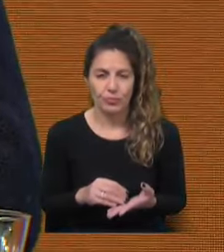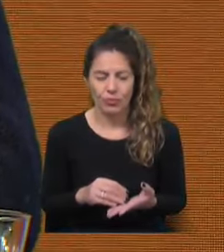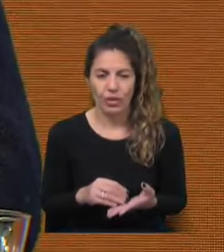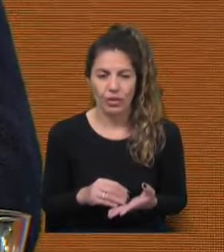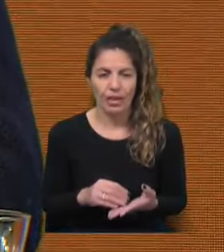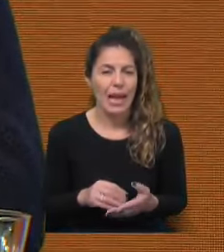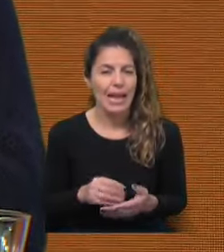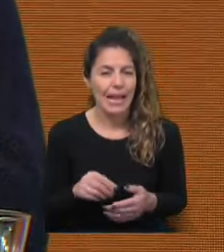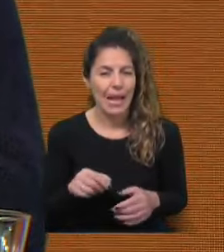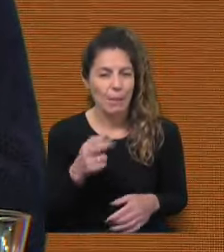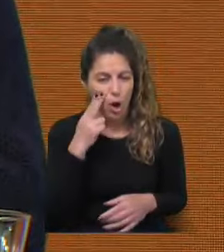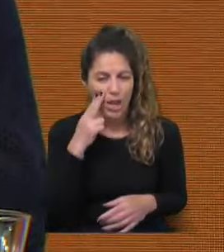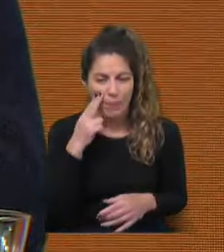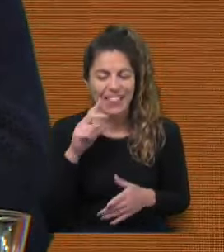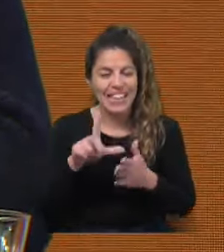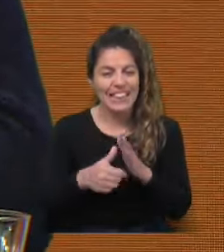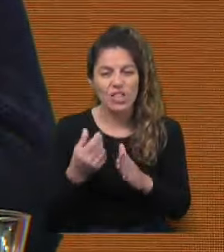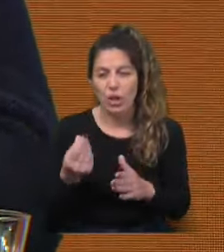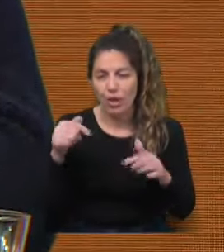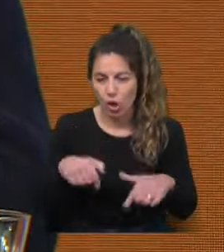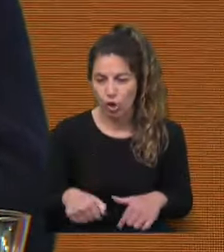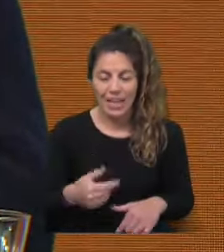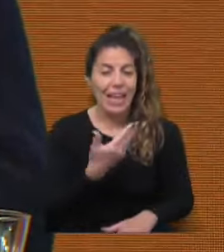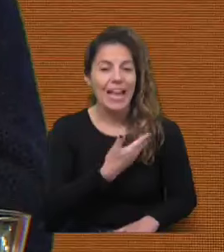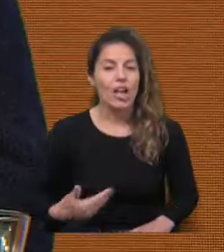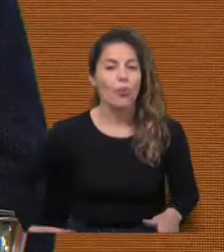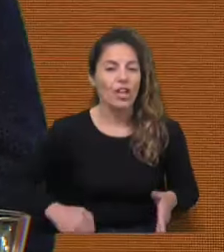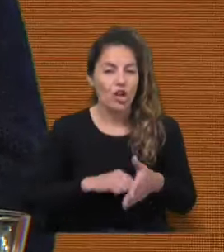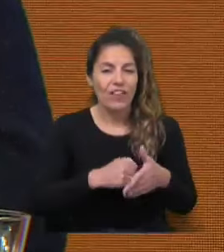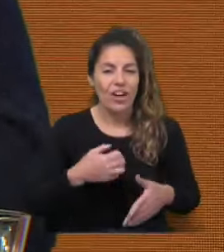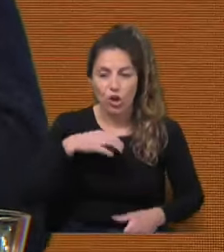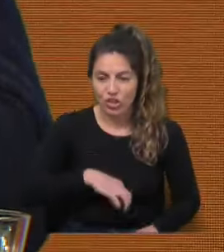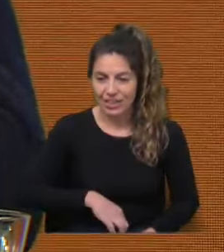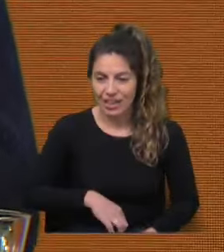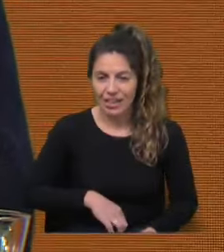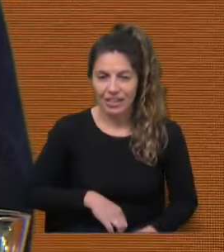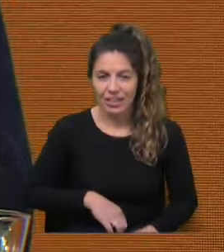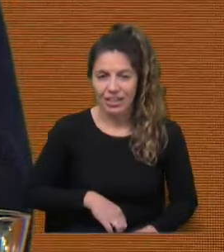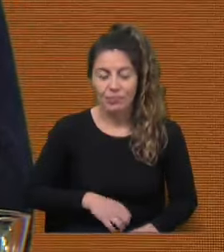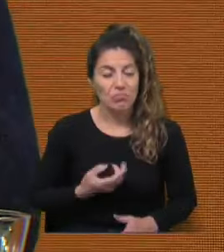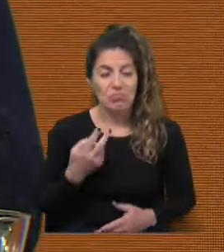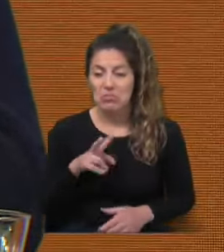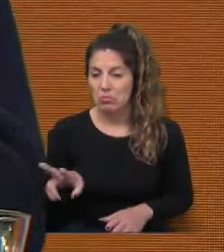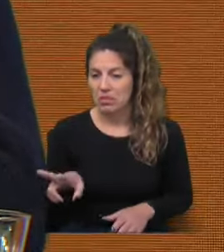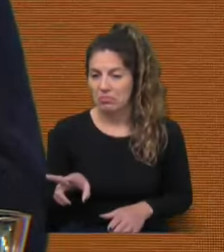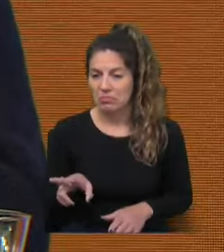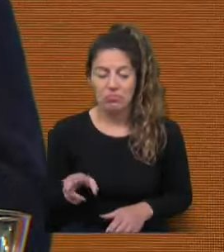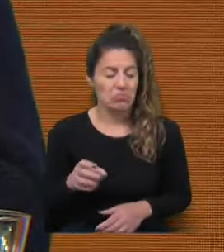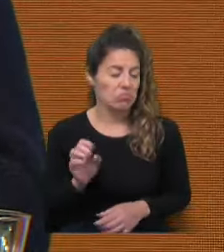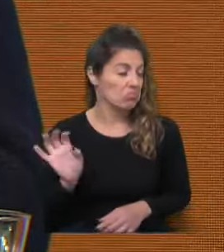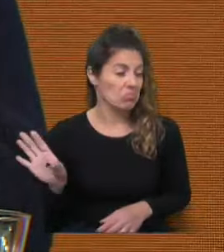el gran problema del atraso cambiario hoy es que el gobierno y el Banco Central chiflan para el costado. Lo